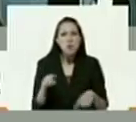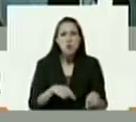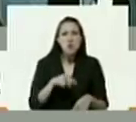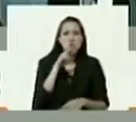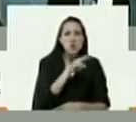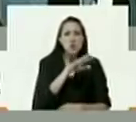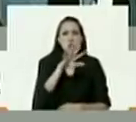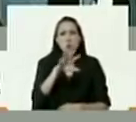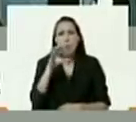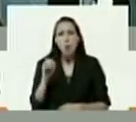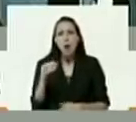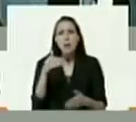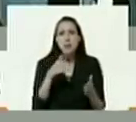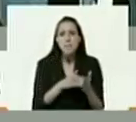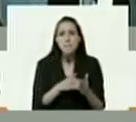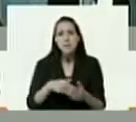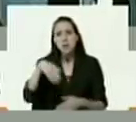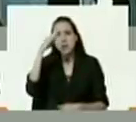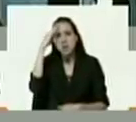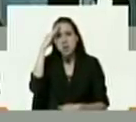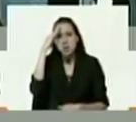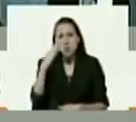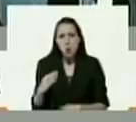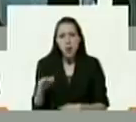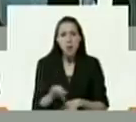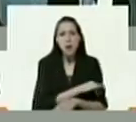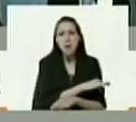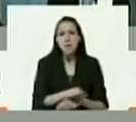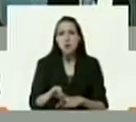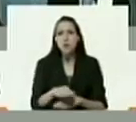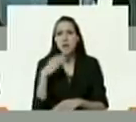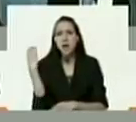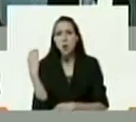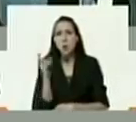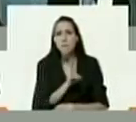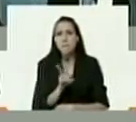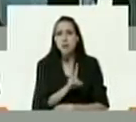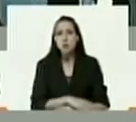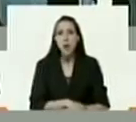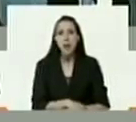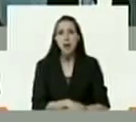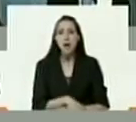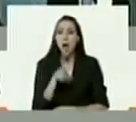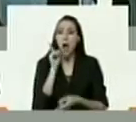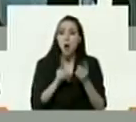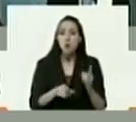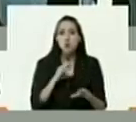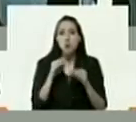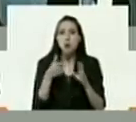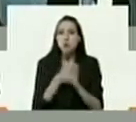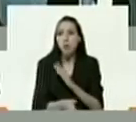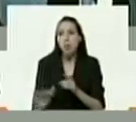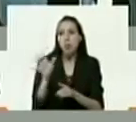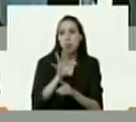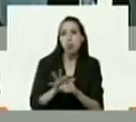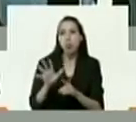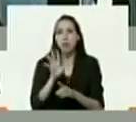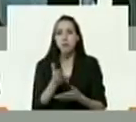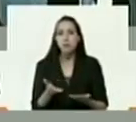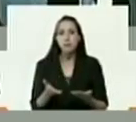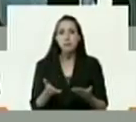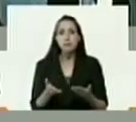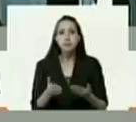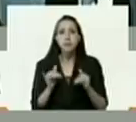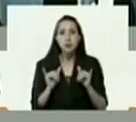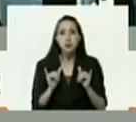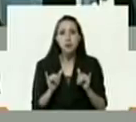150.000 soldados en la frontera con Colombia. Algunos hablan de una provocación en medio de